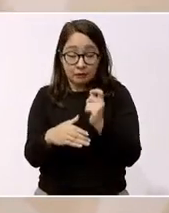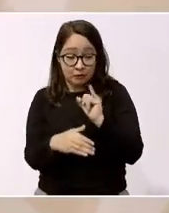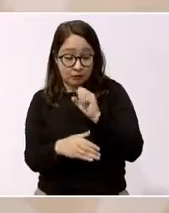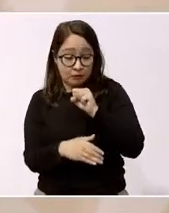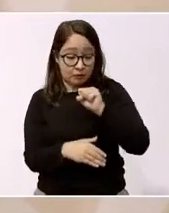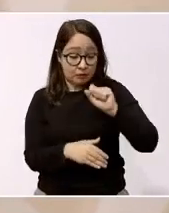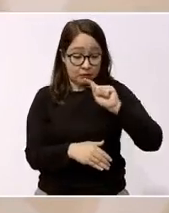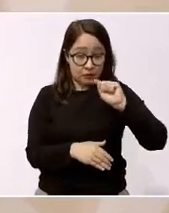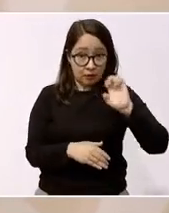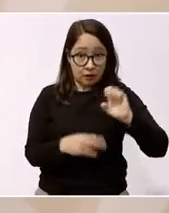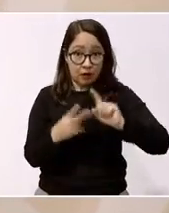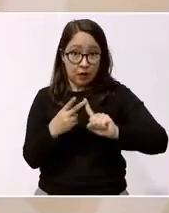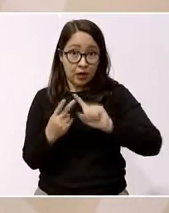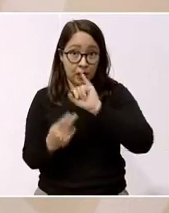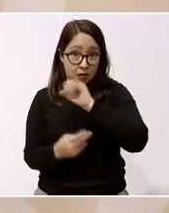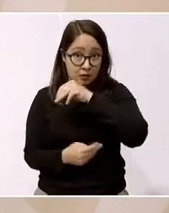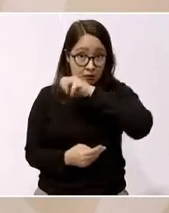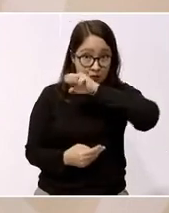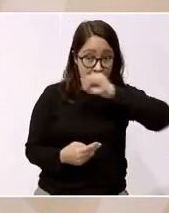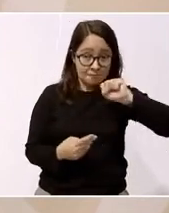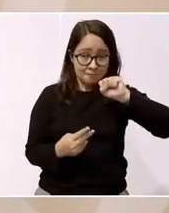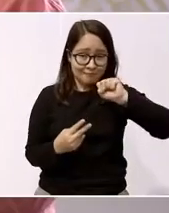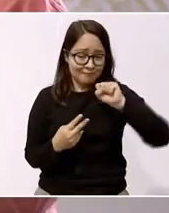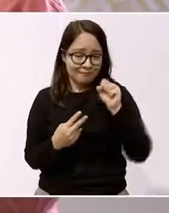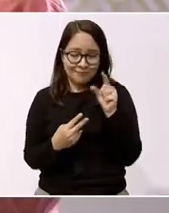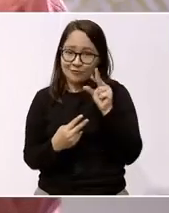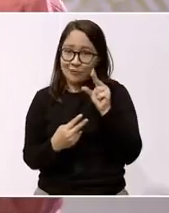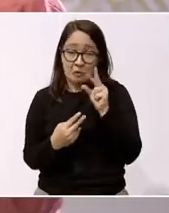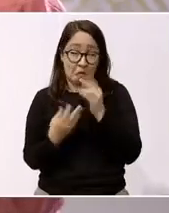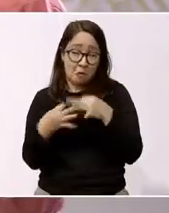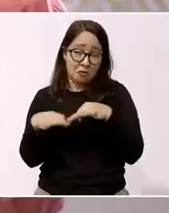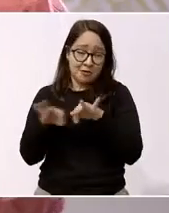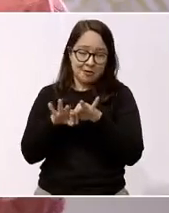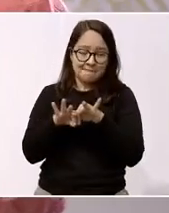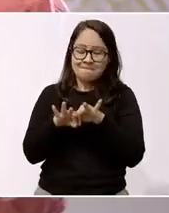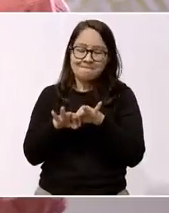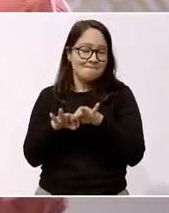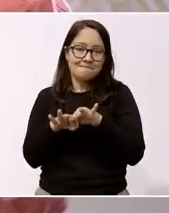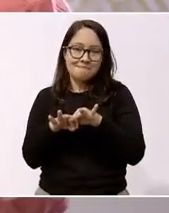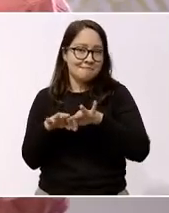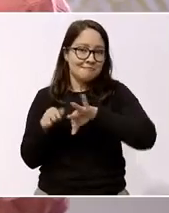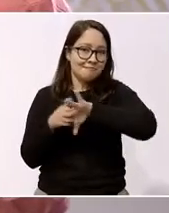Seguro, no, es la familia.